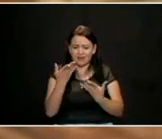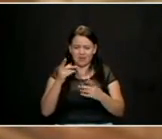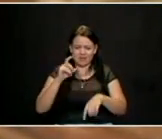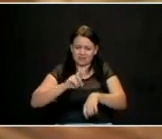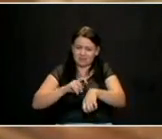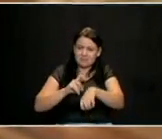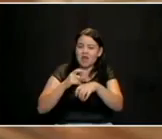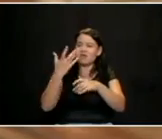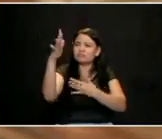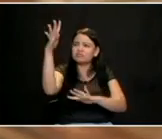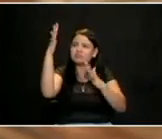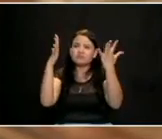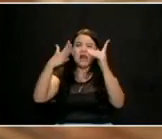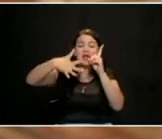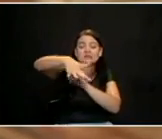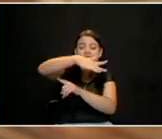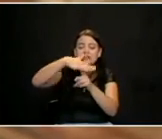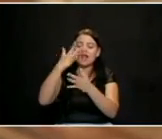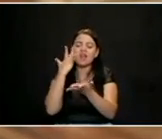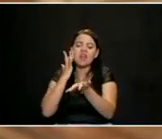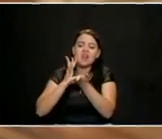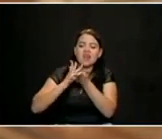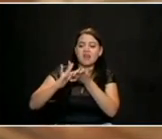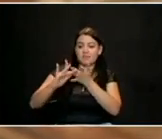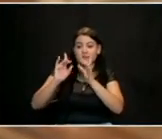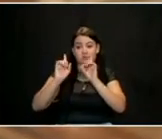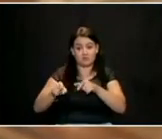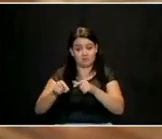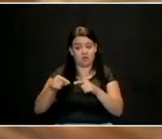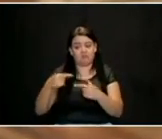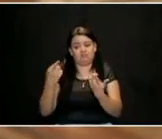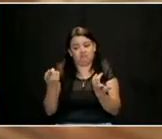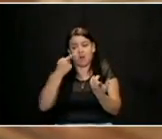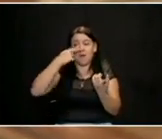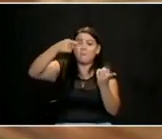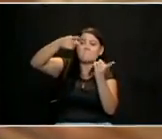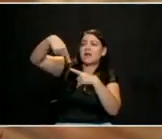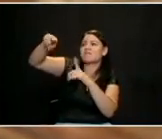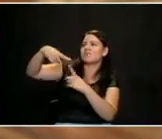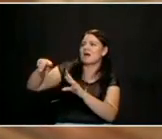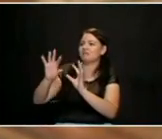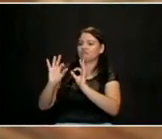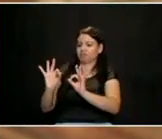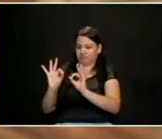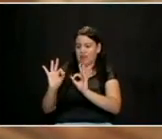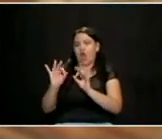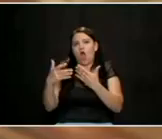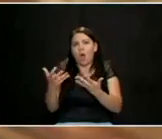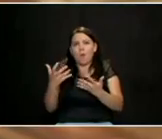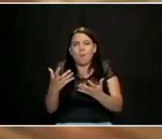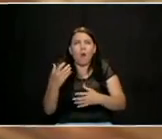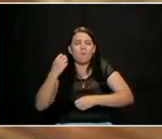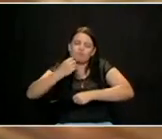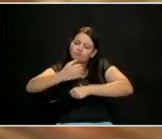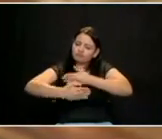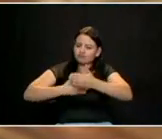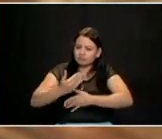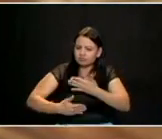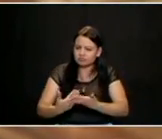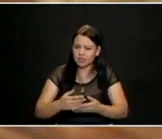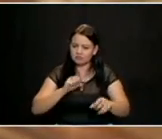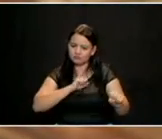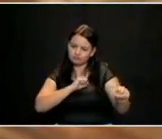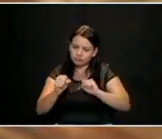temas ambientales, sino también en turismo de lujo. Y eso supone además mejorar la oferta cultural, seguir trabajando en mejorar